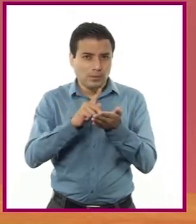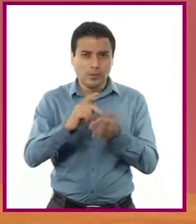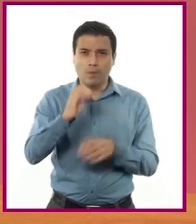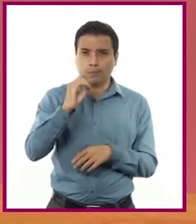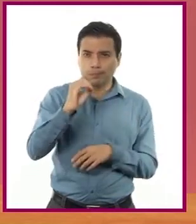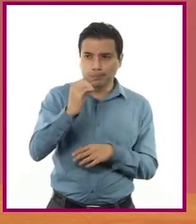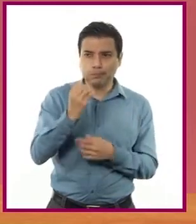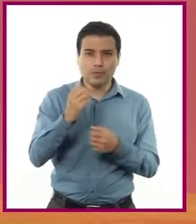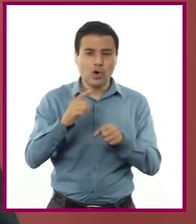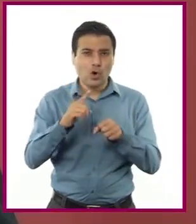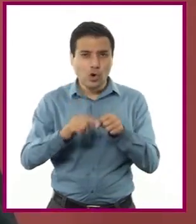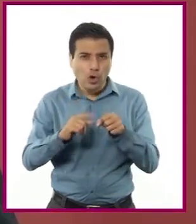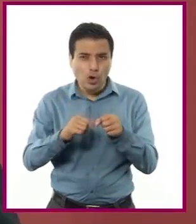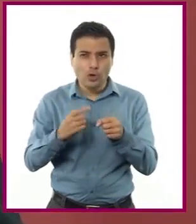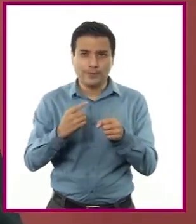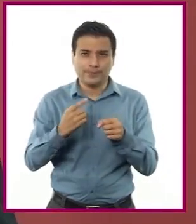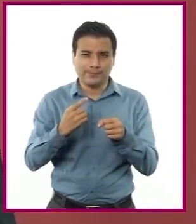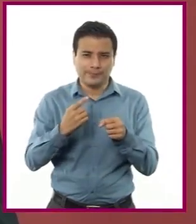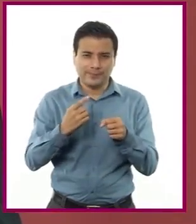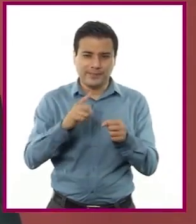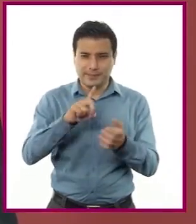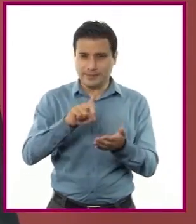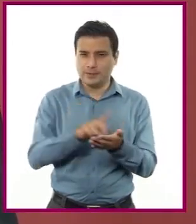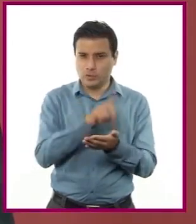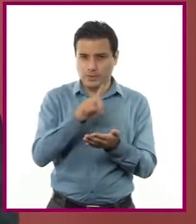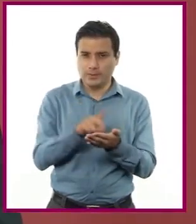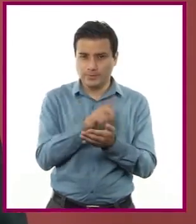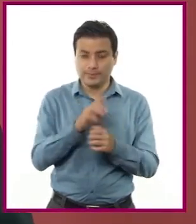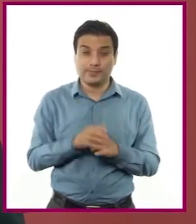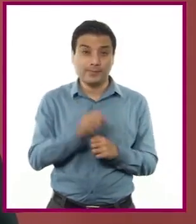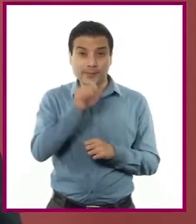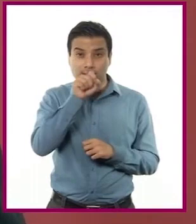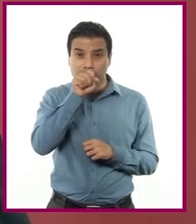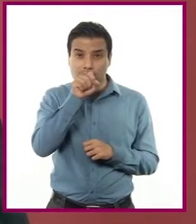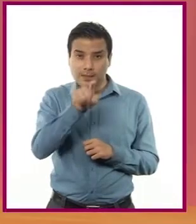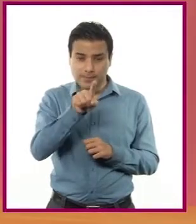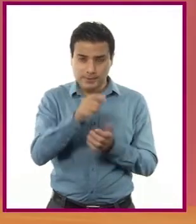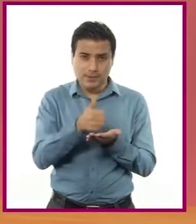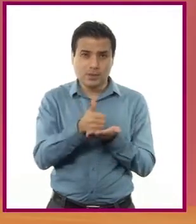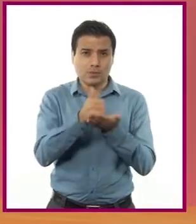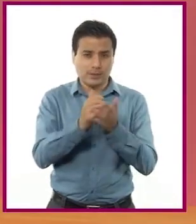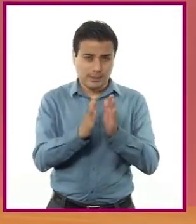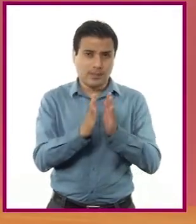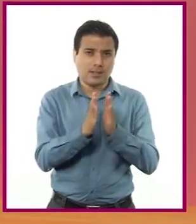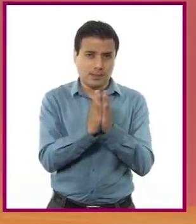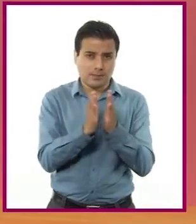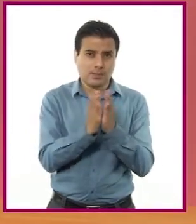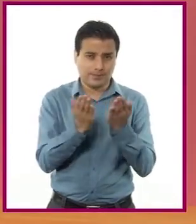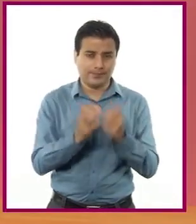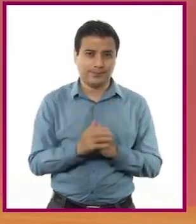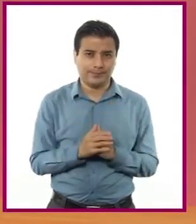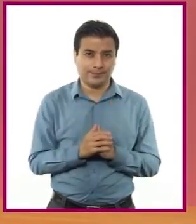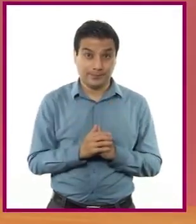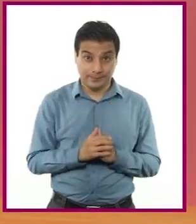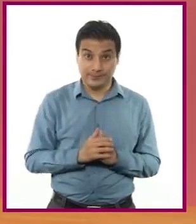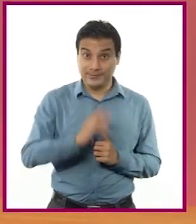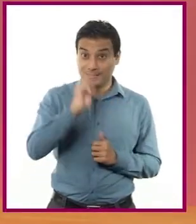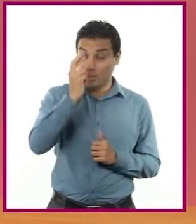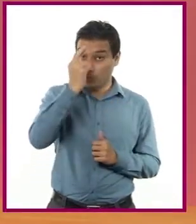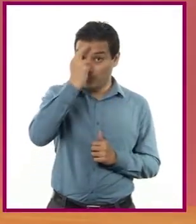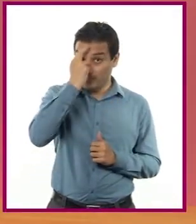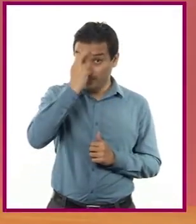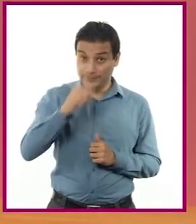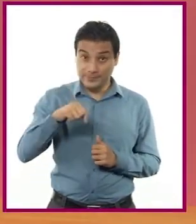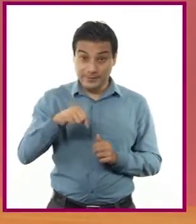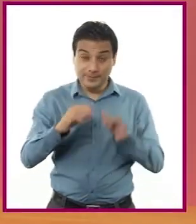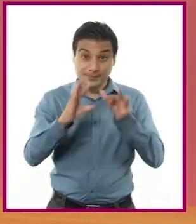colores y su diccionario. También podría ayudarles tener a la mano su libro de texto. Recuerden que todo lo que